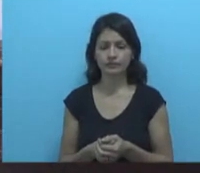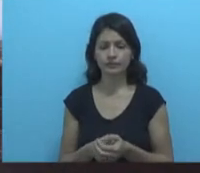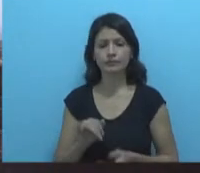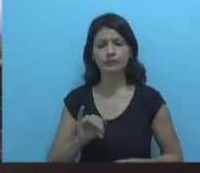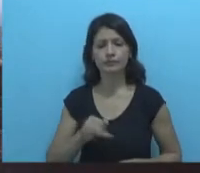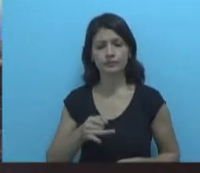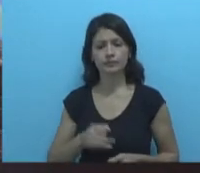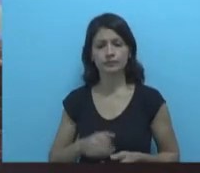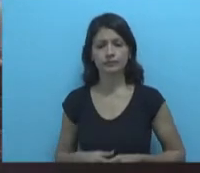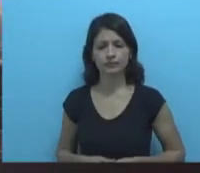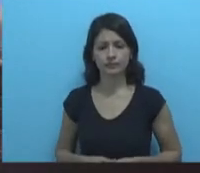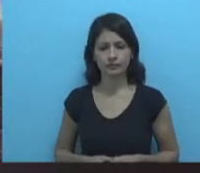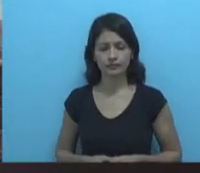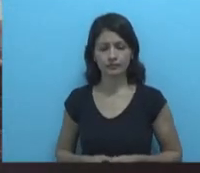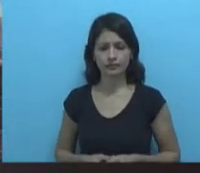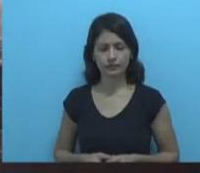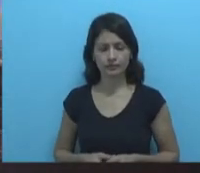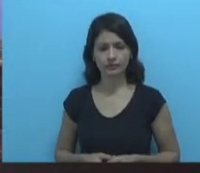Aprobada.